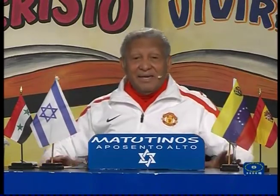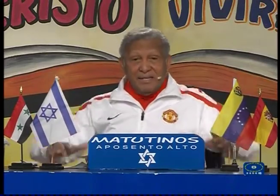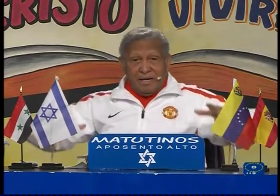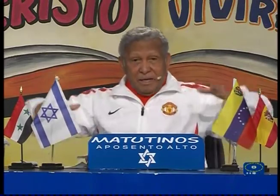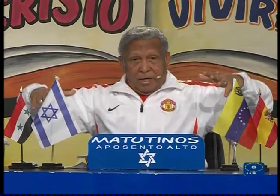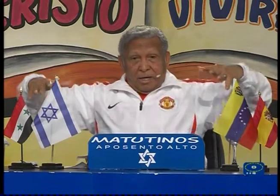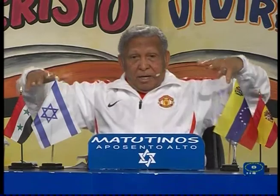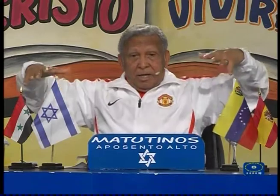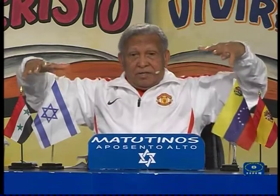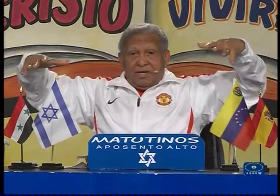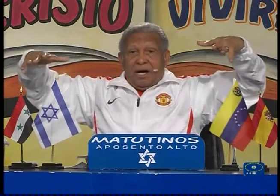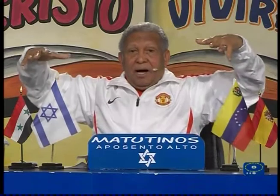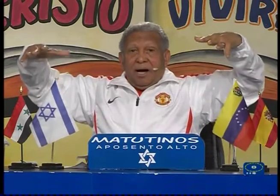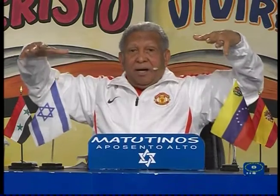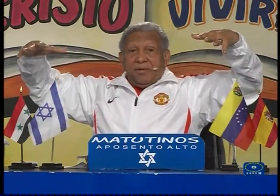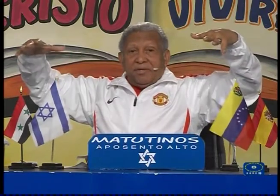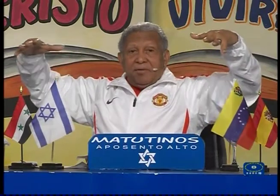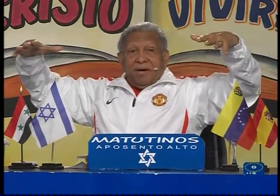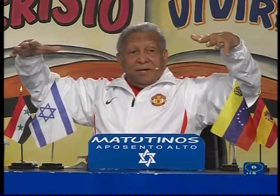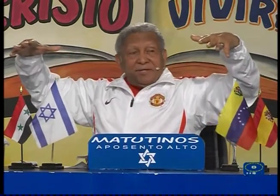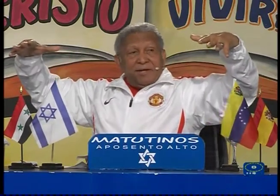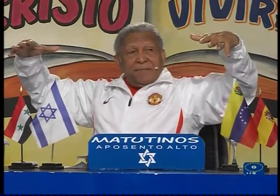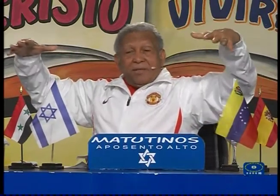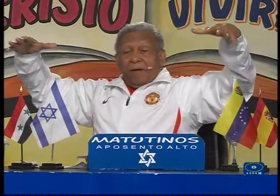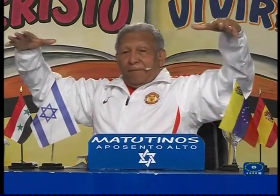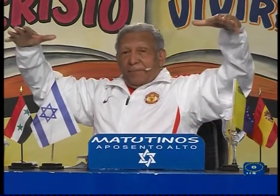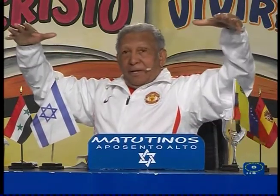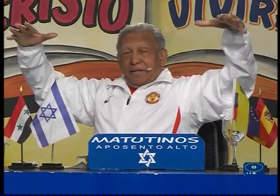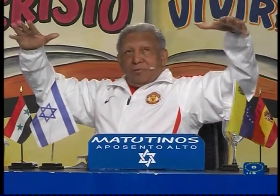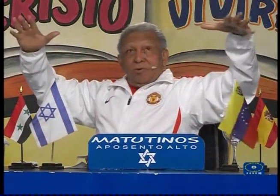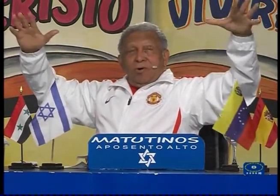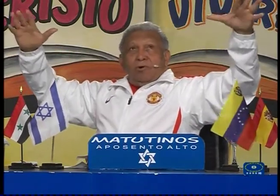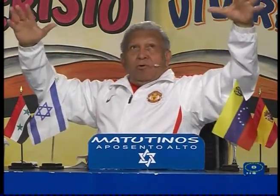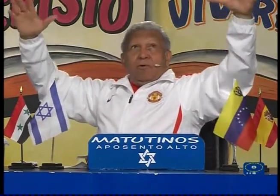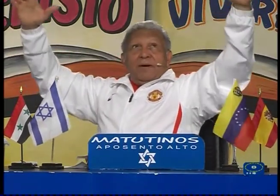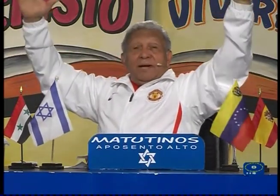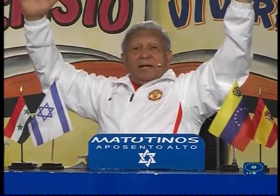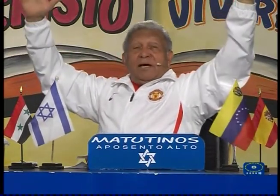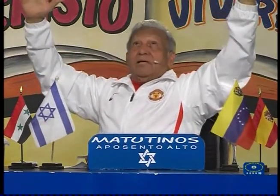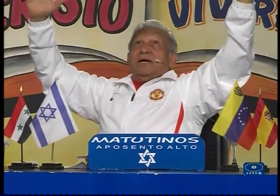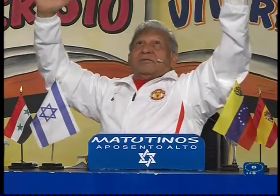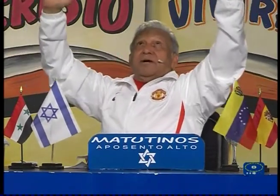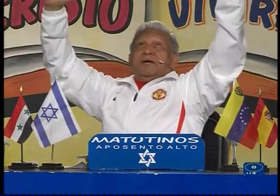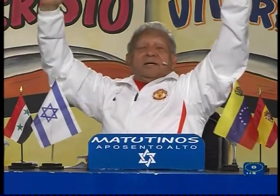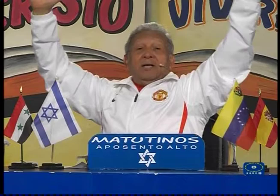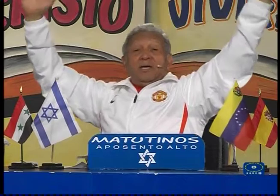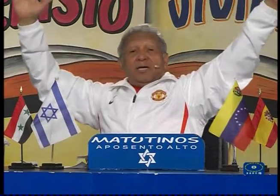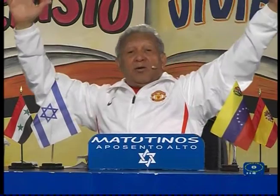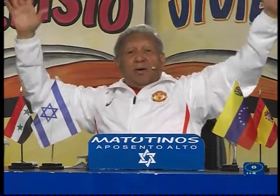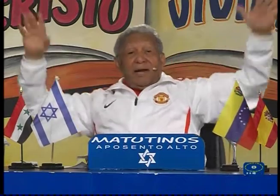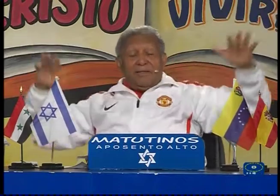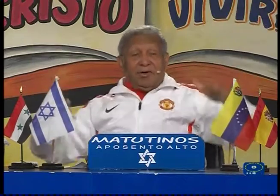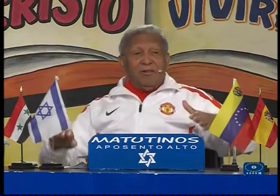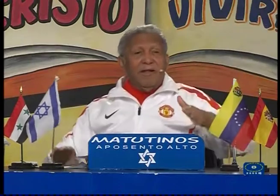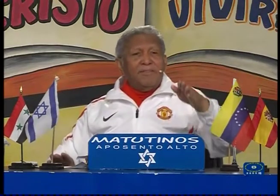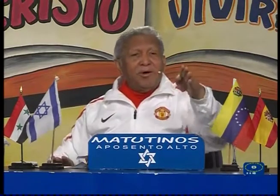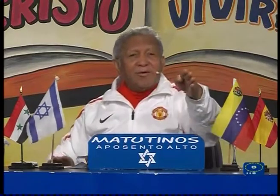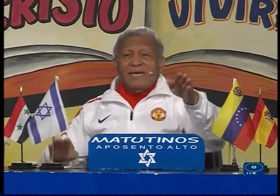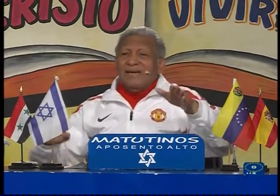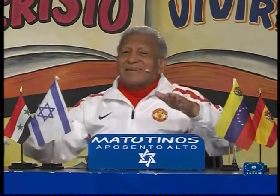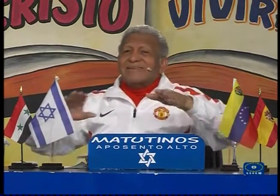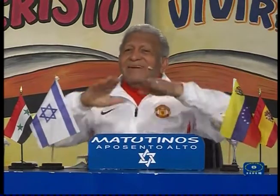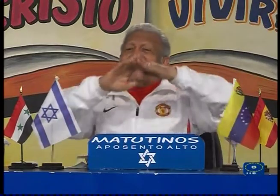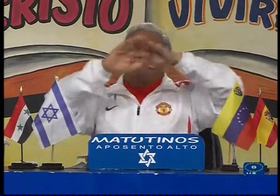la caída es la altivez de espíritu. Luzbel quería ser igual a Dios.